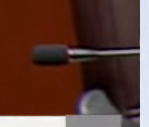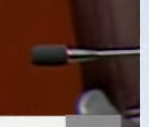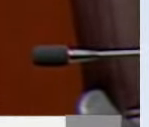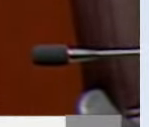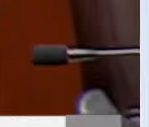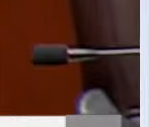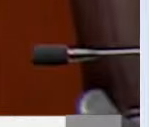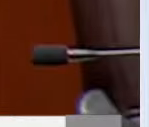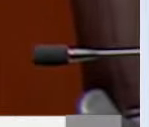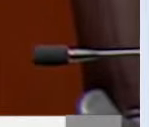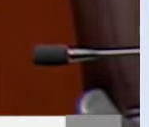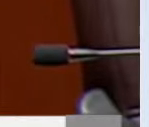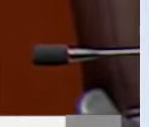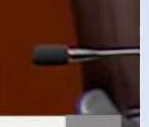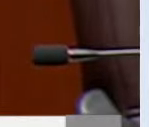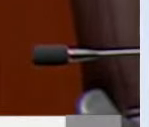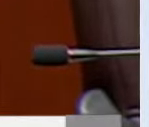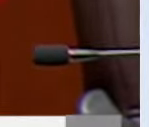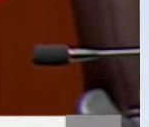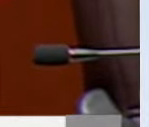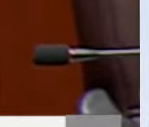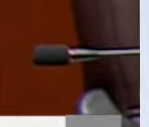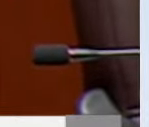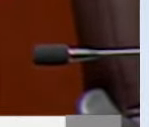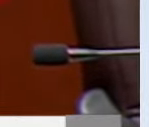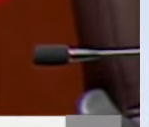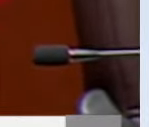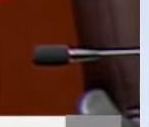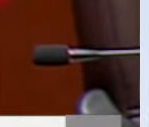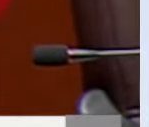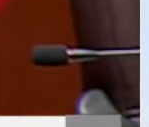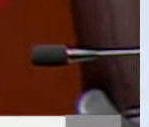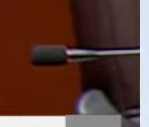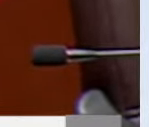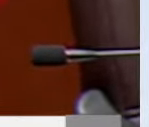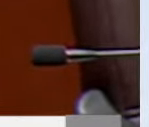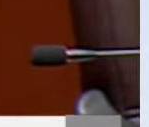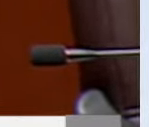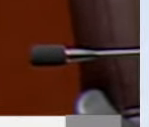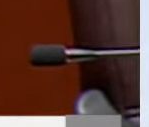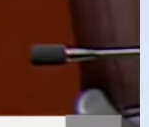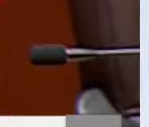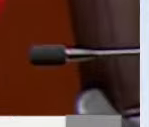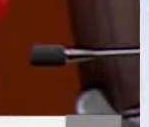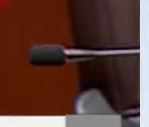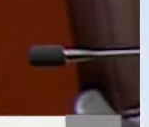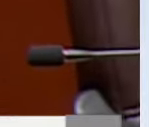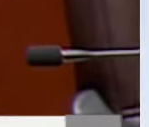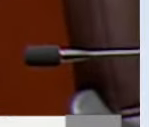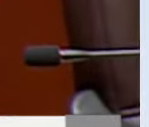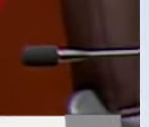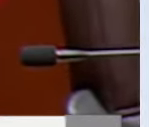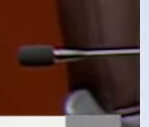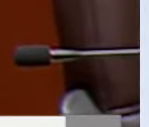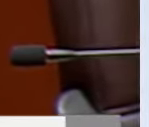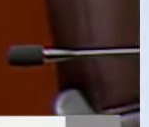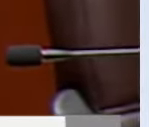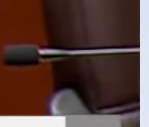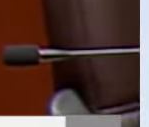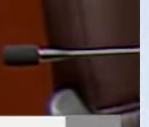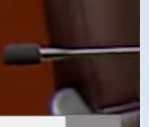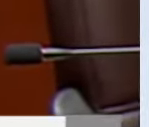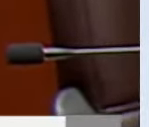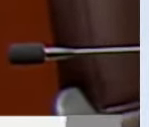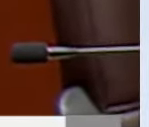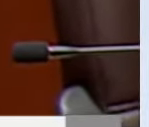lamentable. INEI, 84% de la población de Piura cree que será víctima. Señores, la